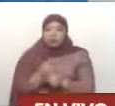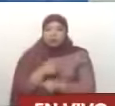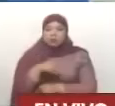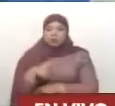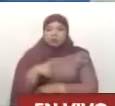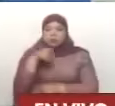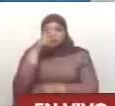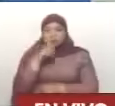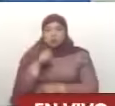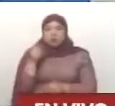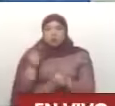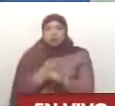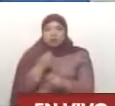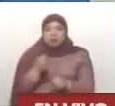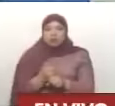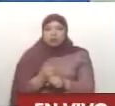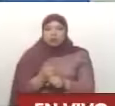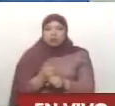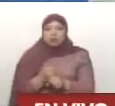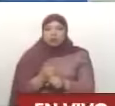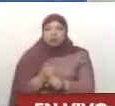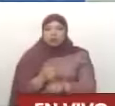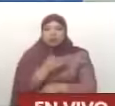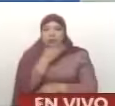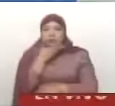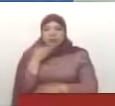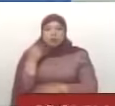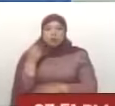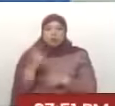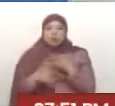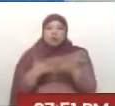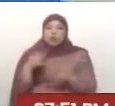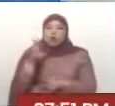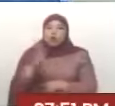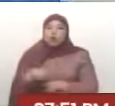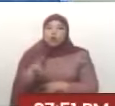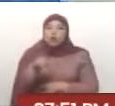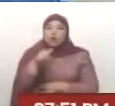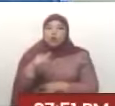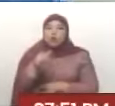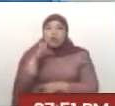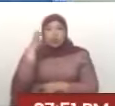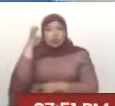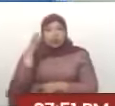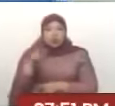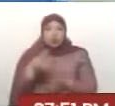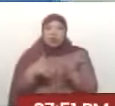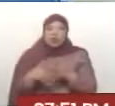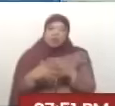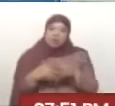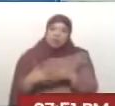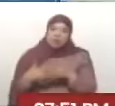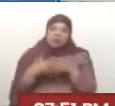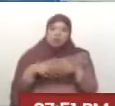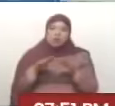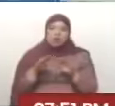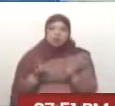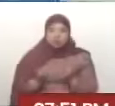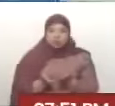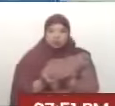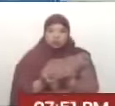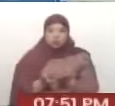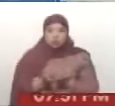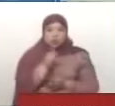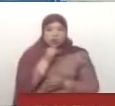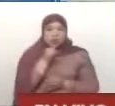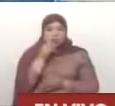este genocidio no la van a poder detener, ni en Europa, ni en Estados Unidos, ni en el mundo. Va a